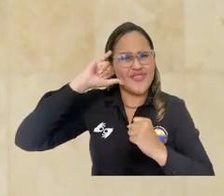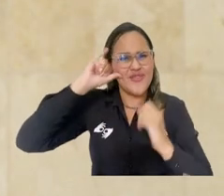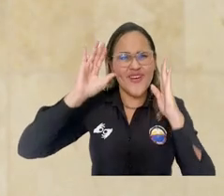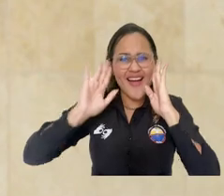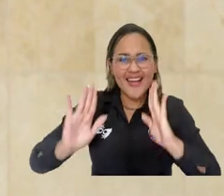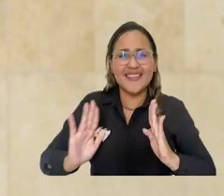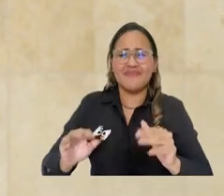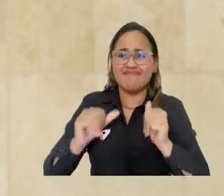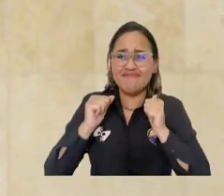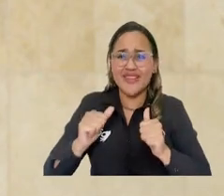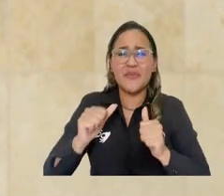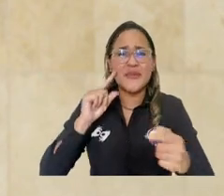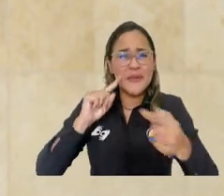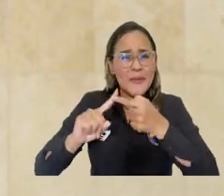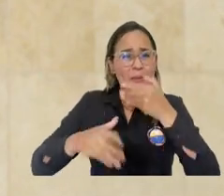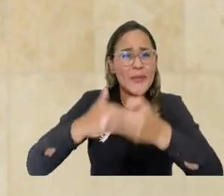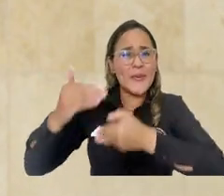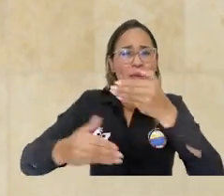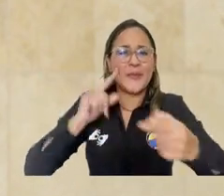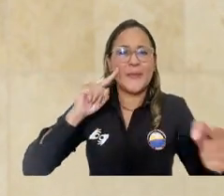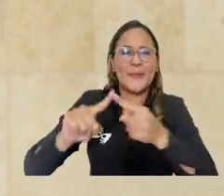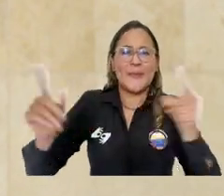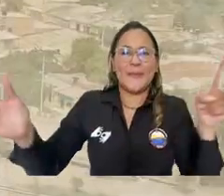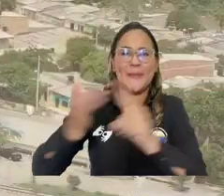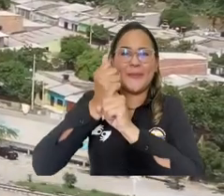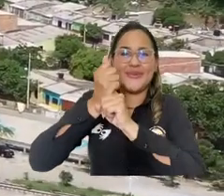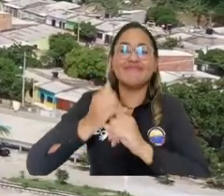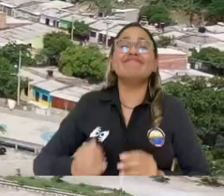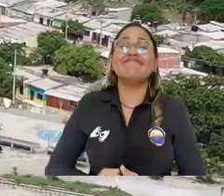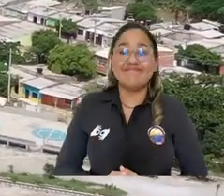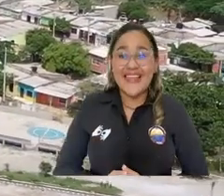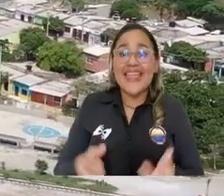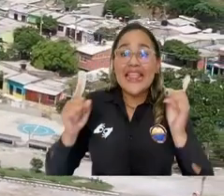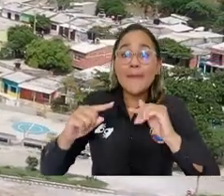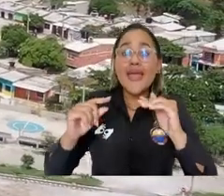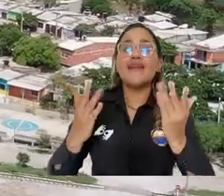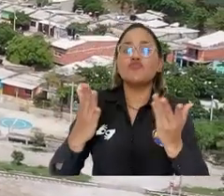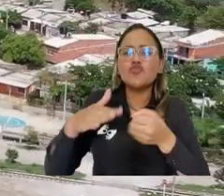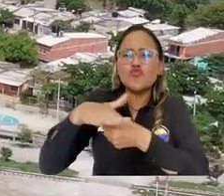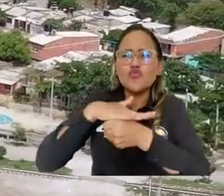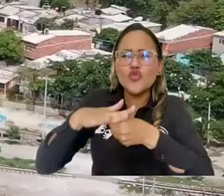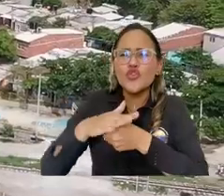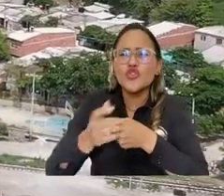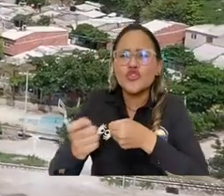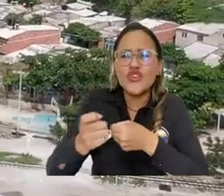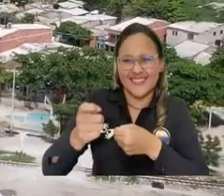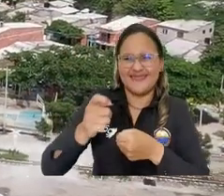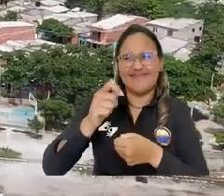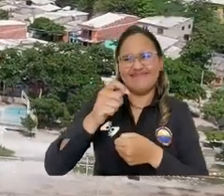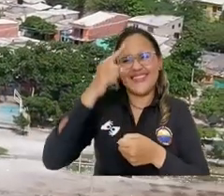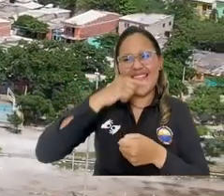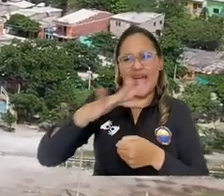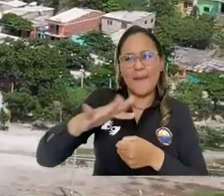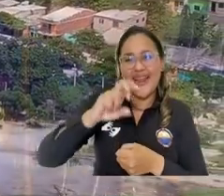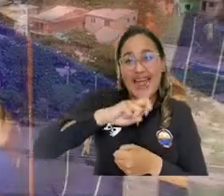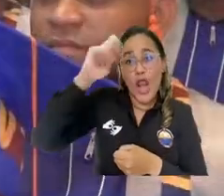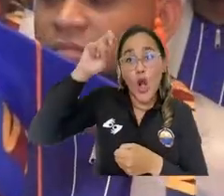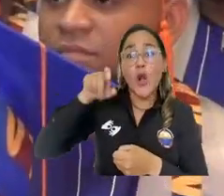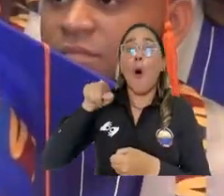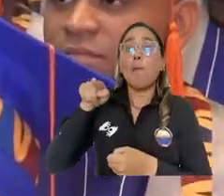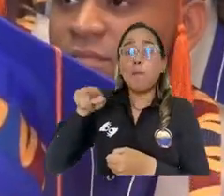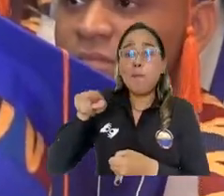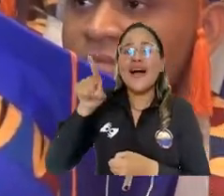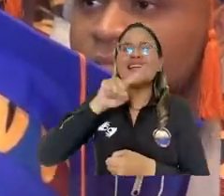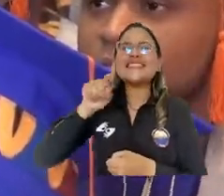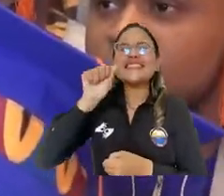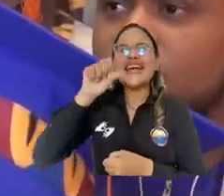pues apoyo psicológico para llevar todo el proceso gracias al convenio el vecino barrio San Martín al norte de la ciudad